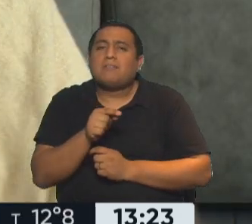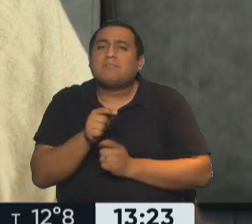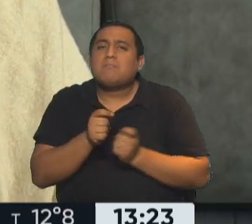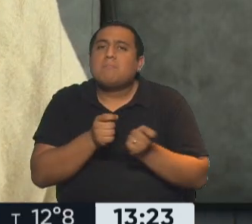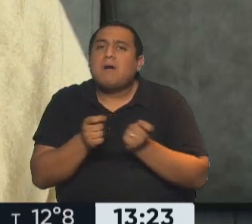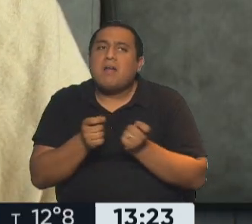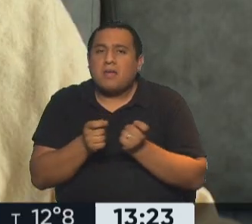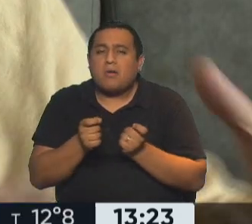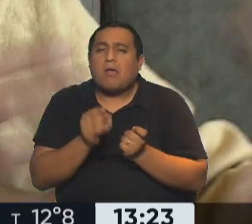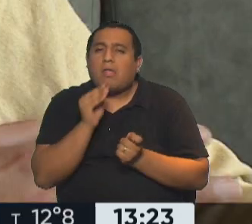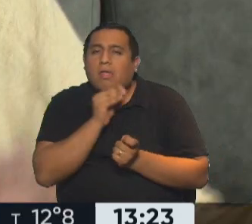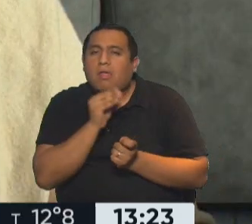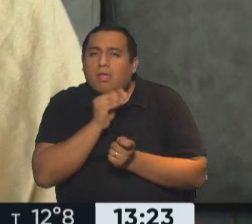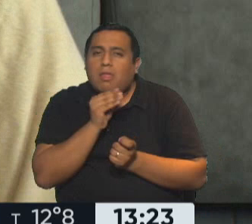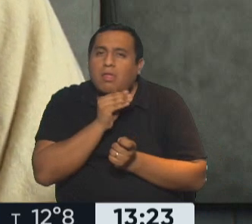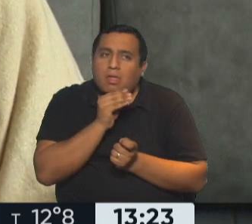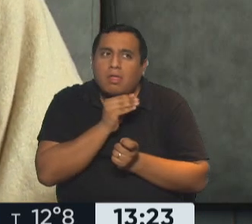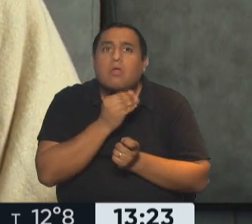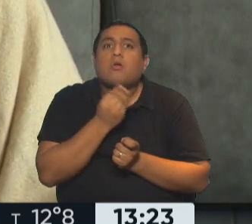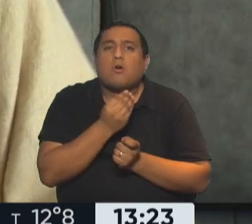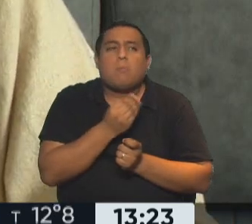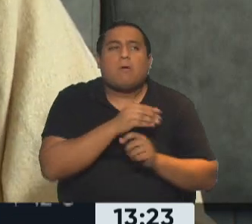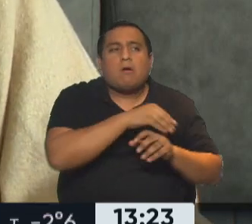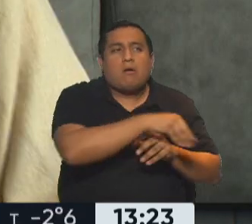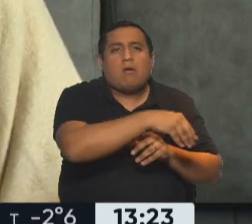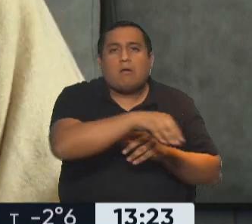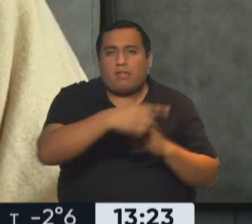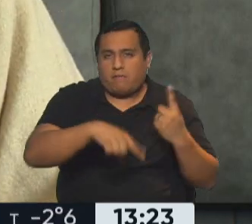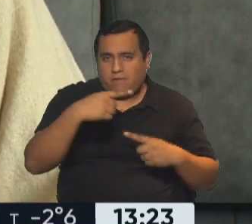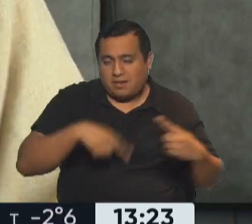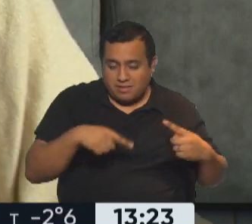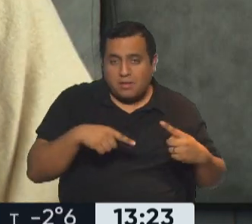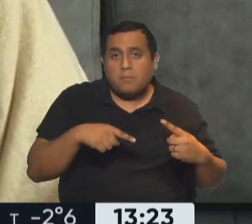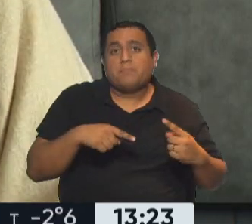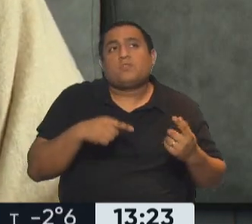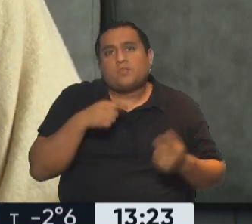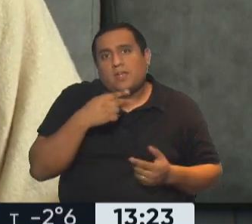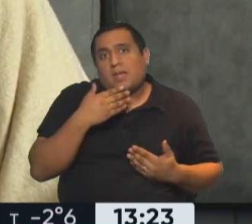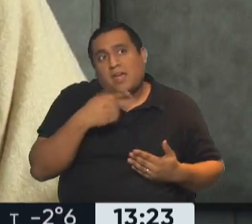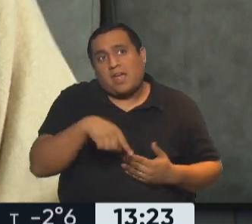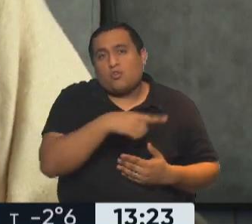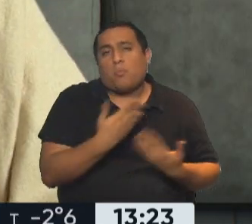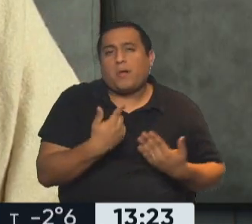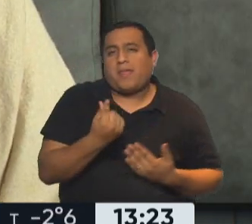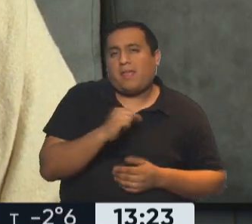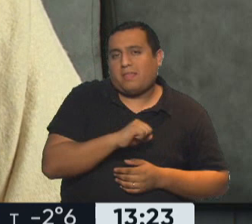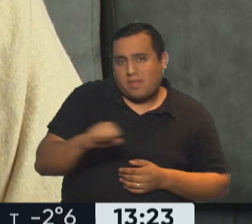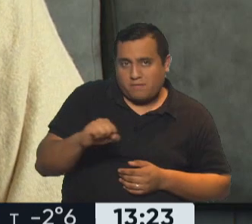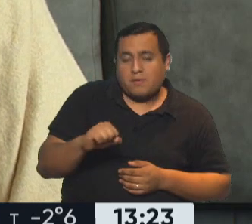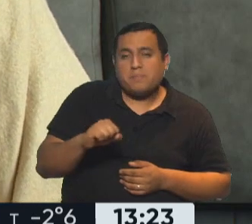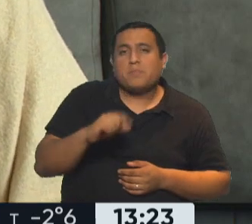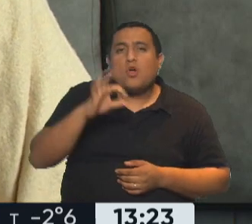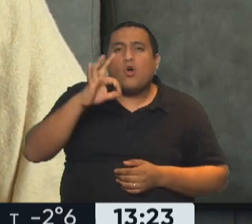que estaba disimulado a través de diferentes cáscaras societarias. Eso posibilita al fraude y de hecho la